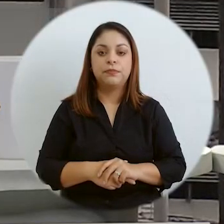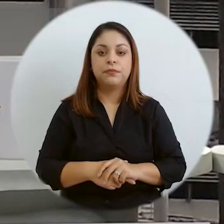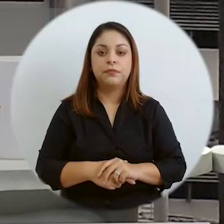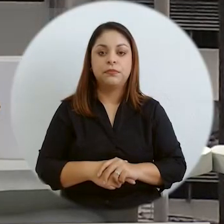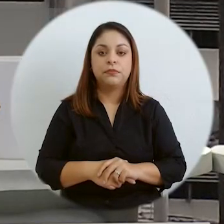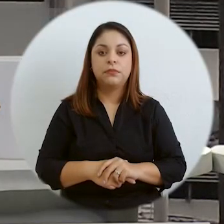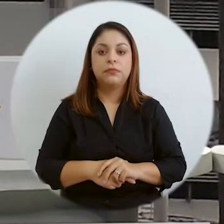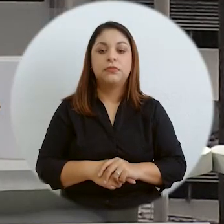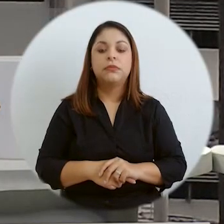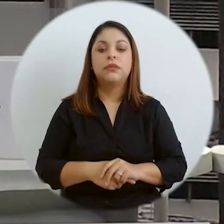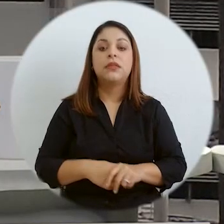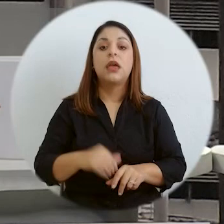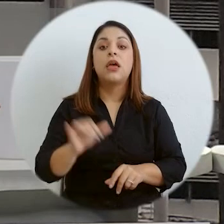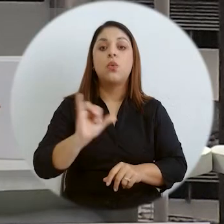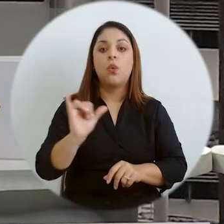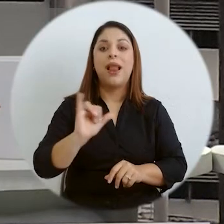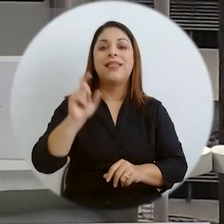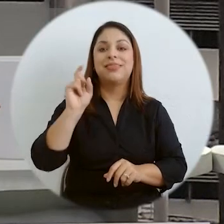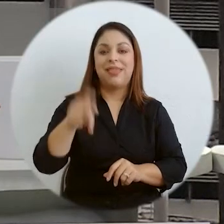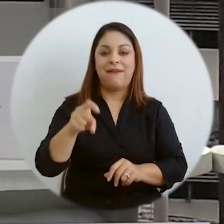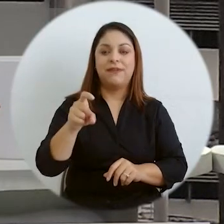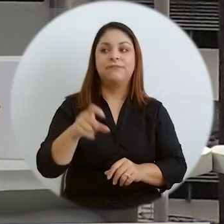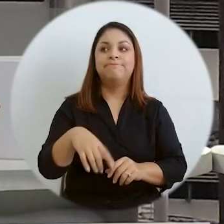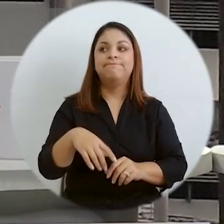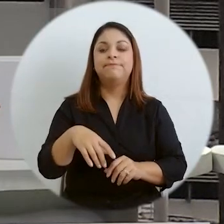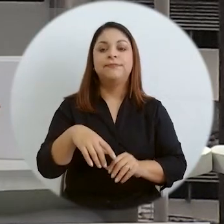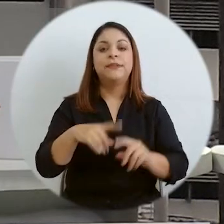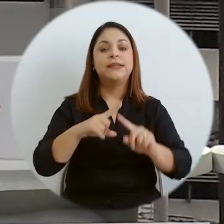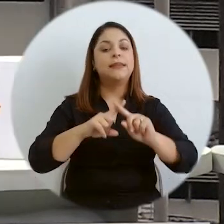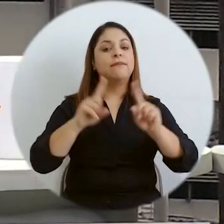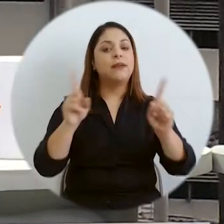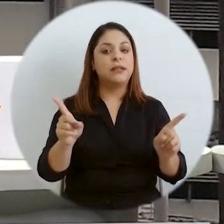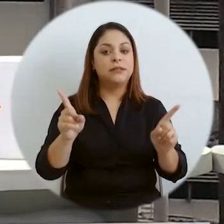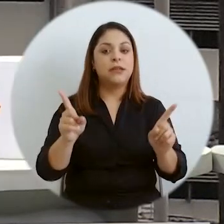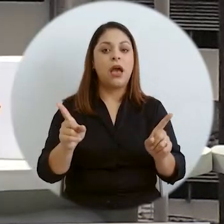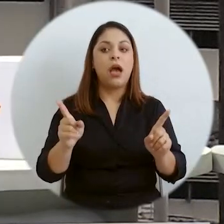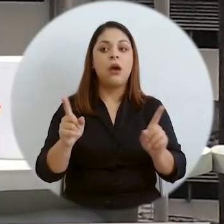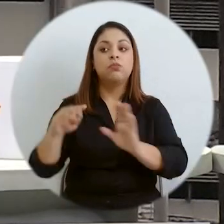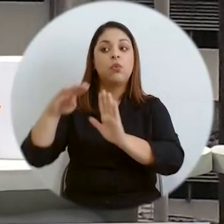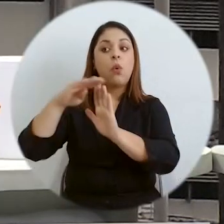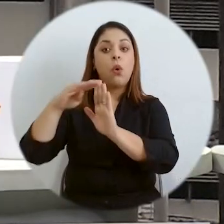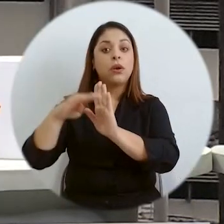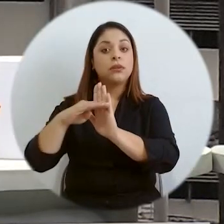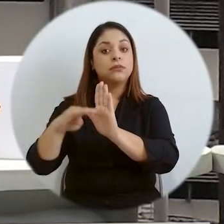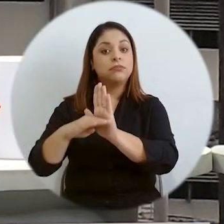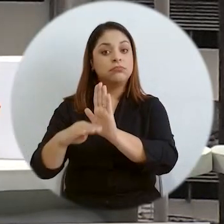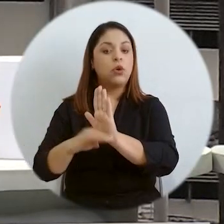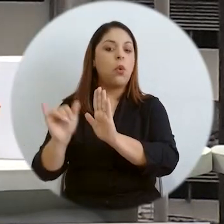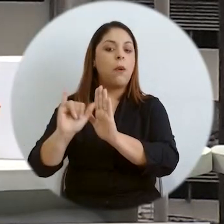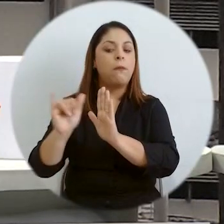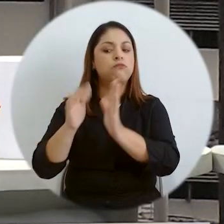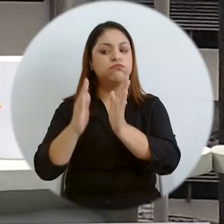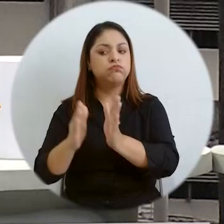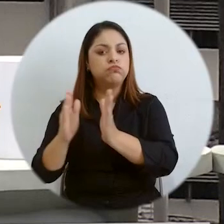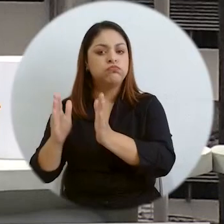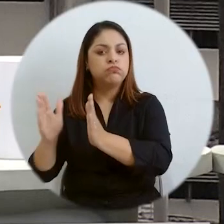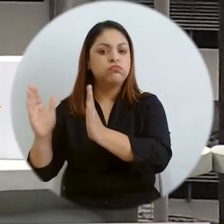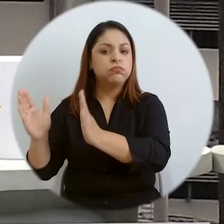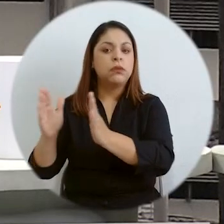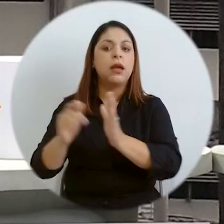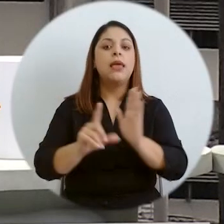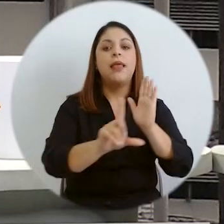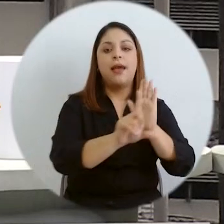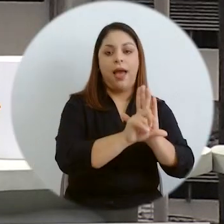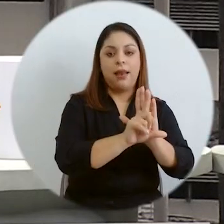entre el orden y lo legal. Es evidente que la mayoría de estas construcciones